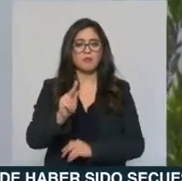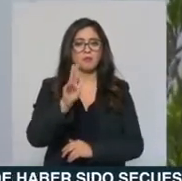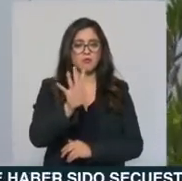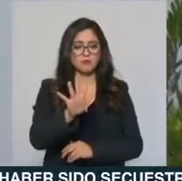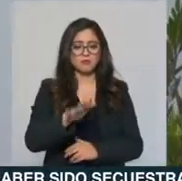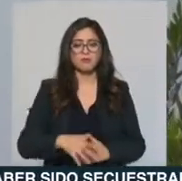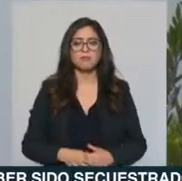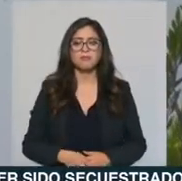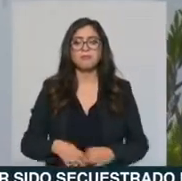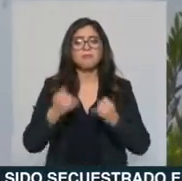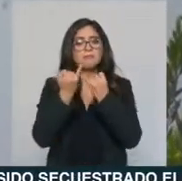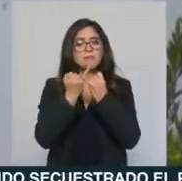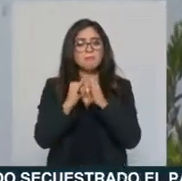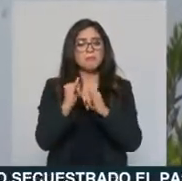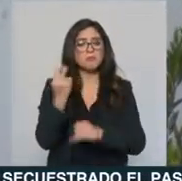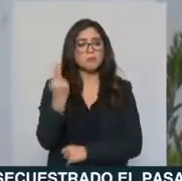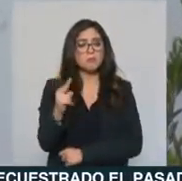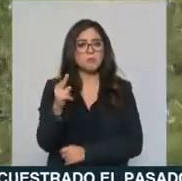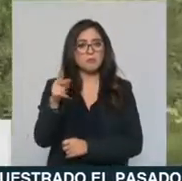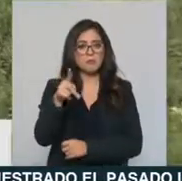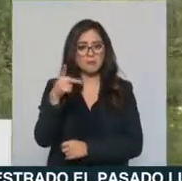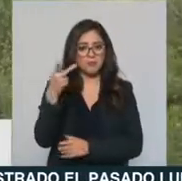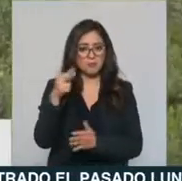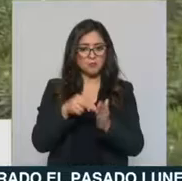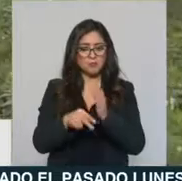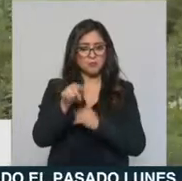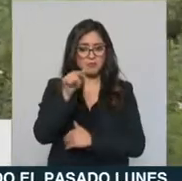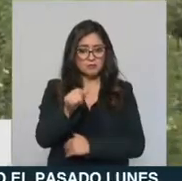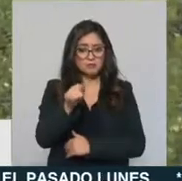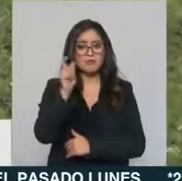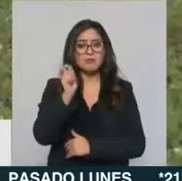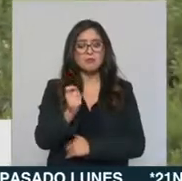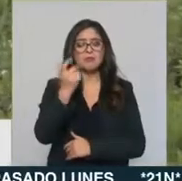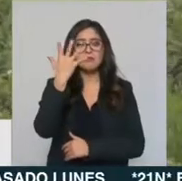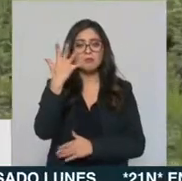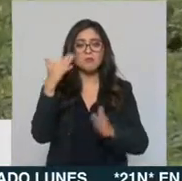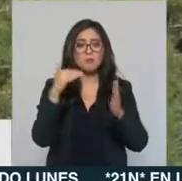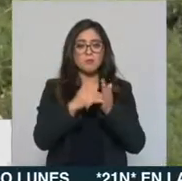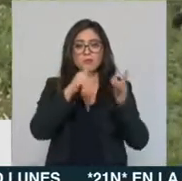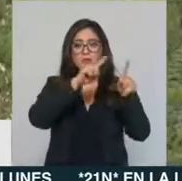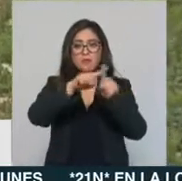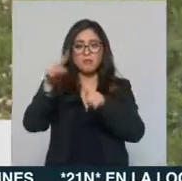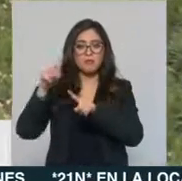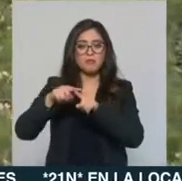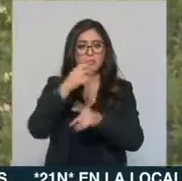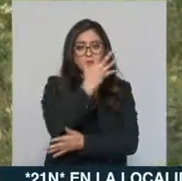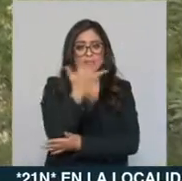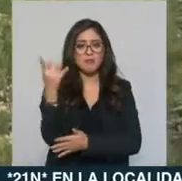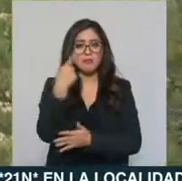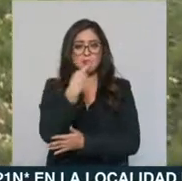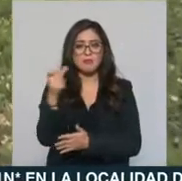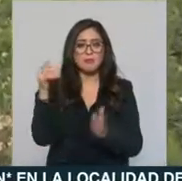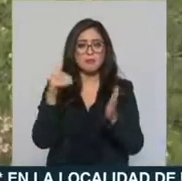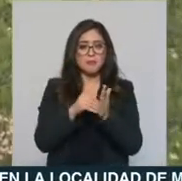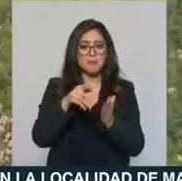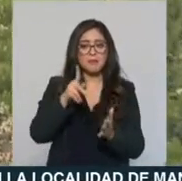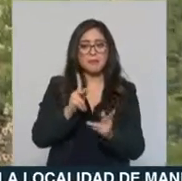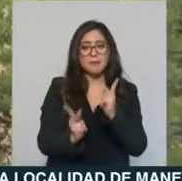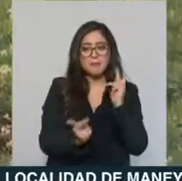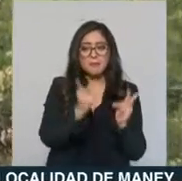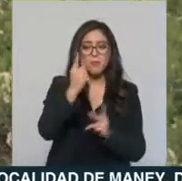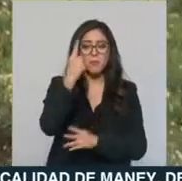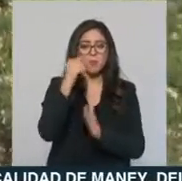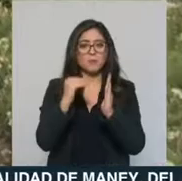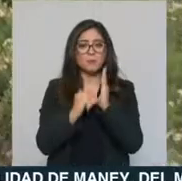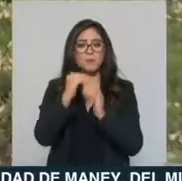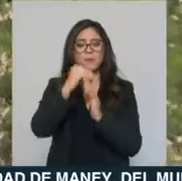Se inauguró en noviembre de 2017 y con sus más de 5,000 especies de árboles, 100,000 metros cuadrados de pasto y más de 1 millón